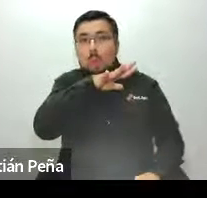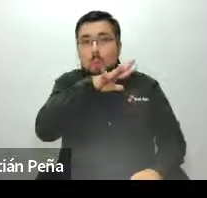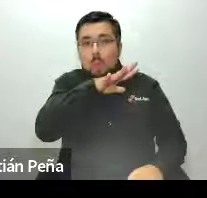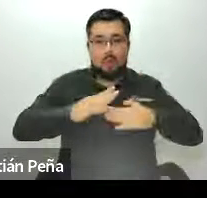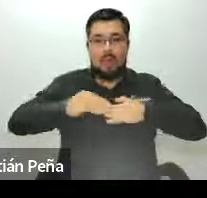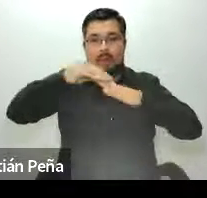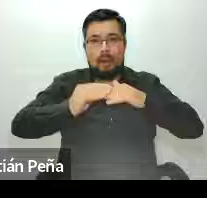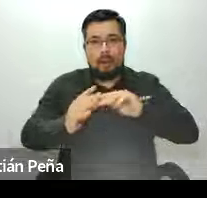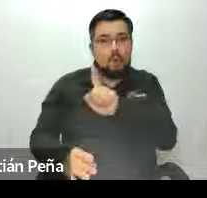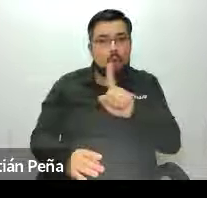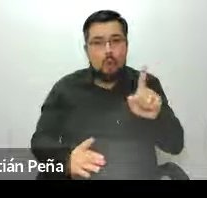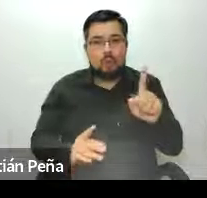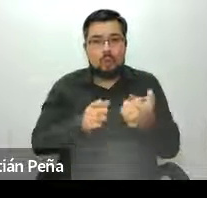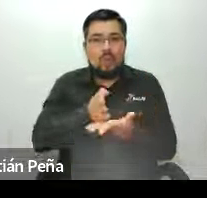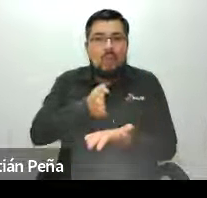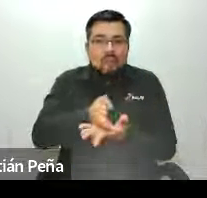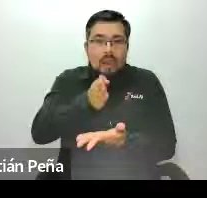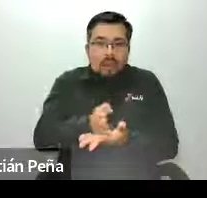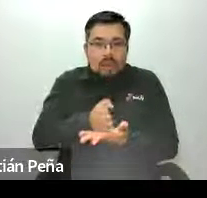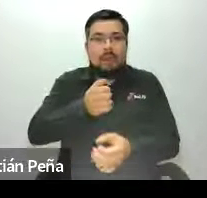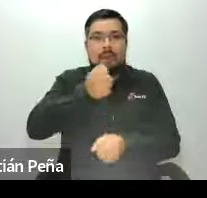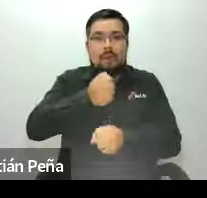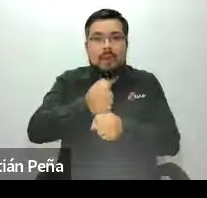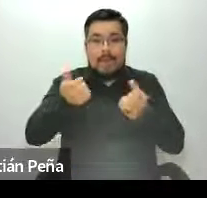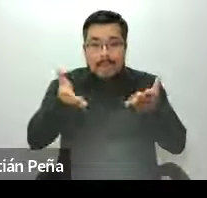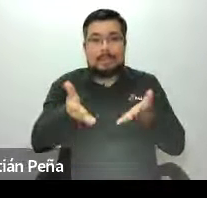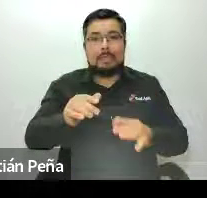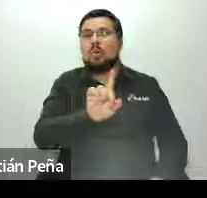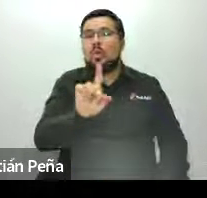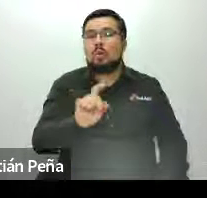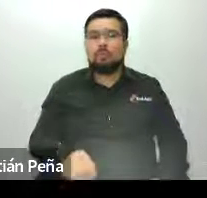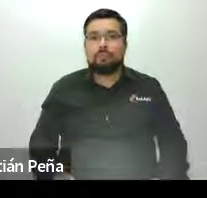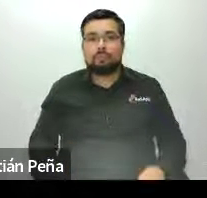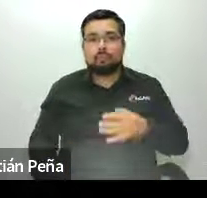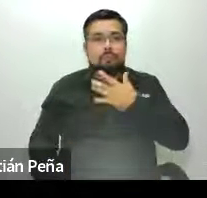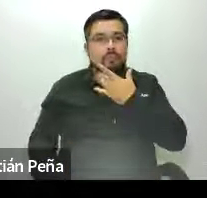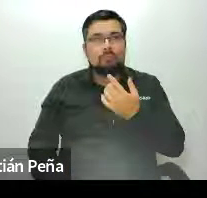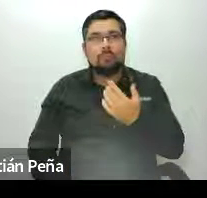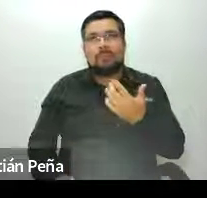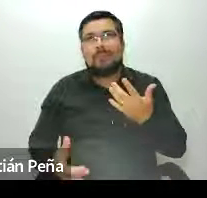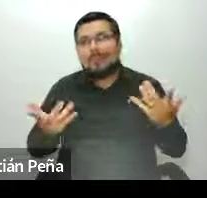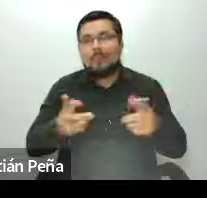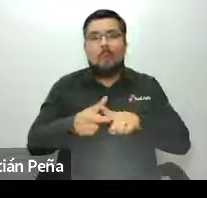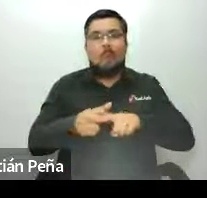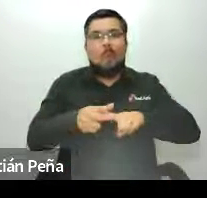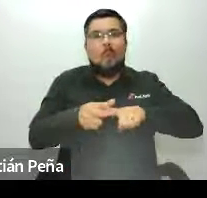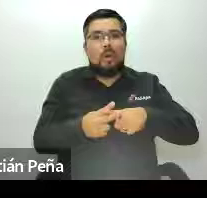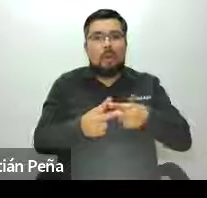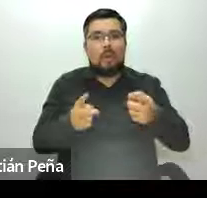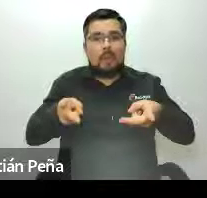una obligación que hay que trabajar tal cual está, sino que un, un instrumento que les